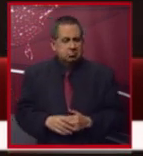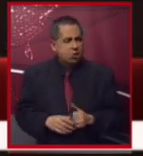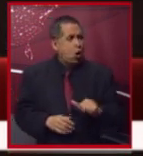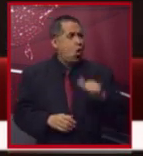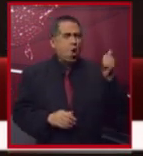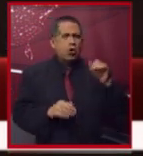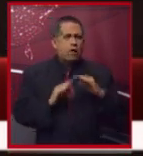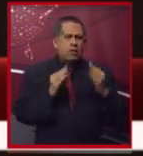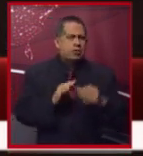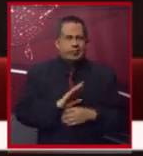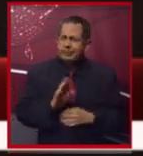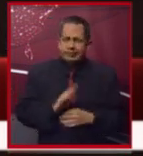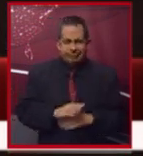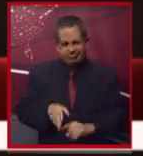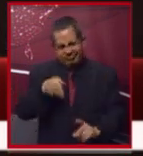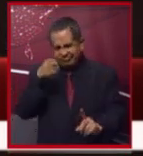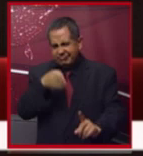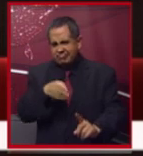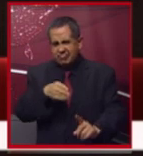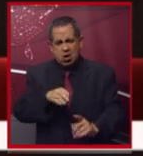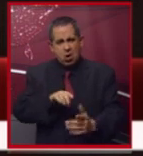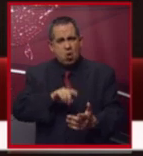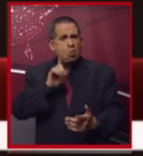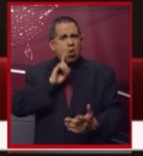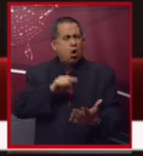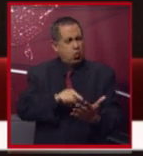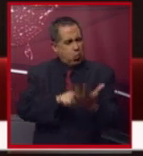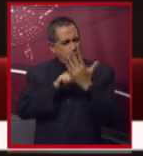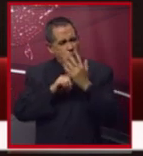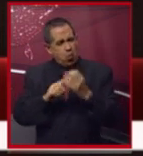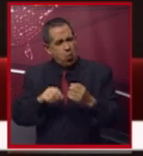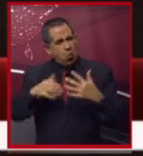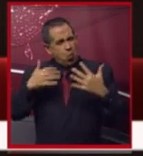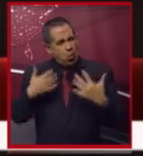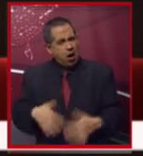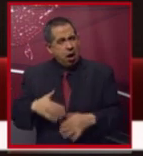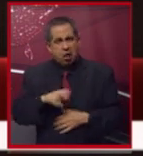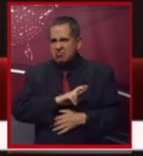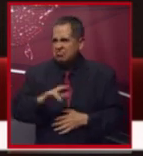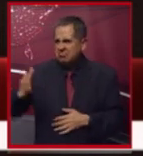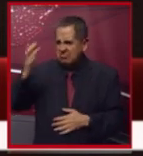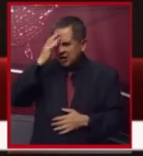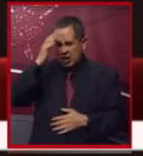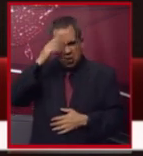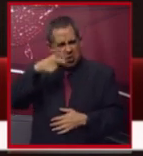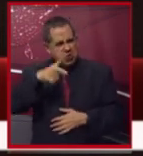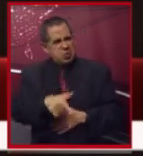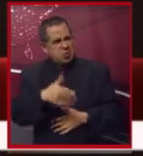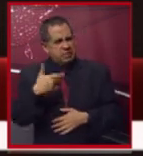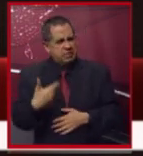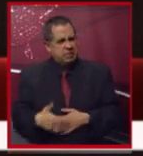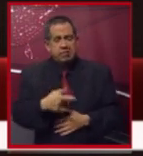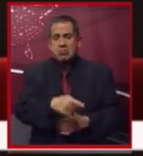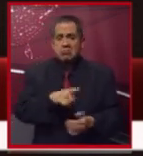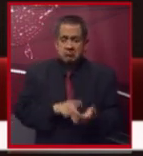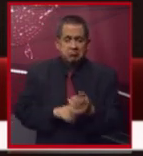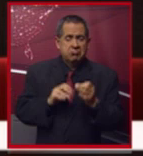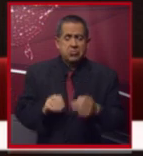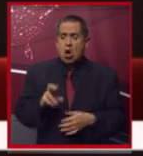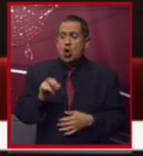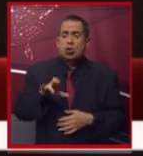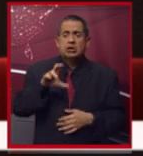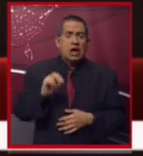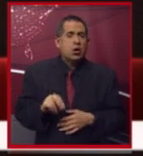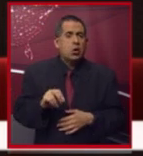manera, tratándose de una mujer ejemplar, de reconocido prestigio social, como lo es Rosario Ibarra